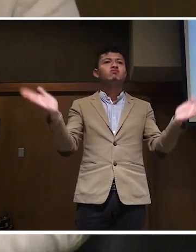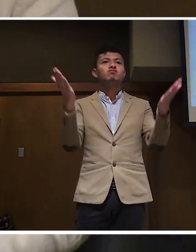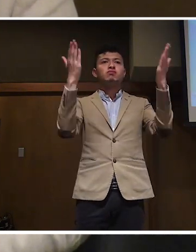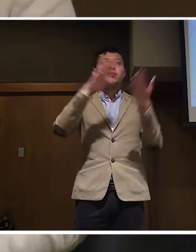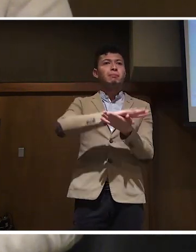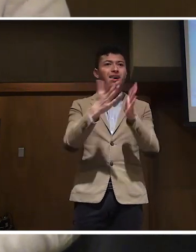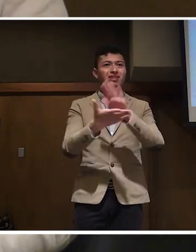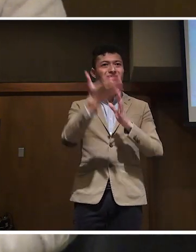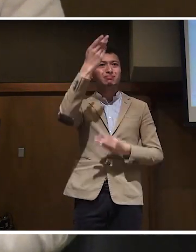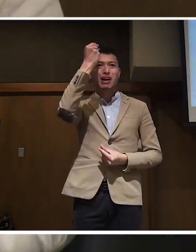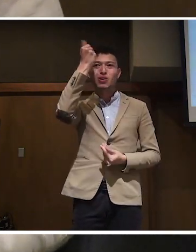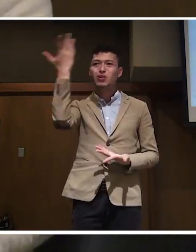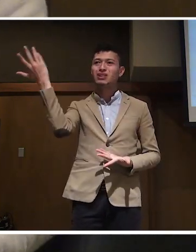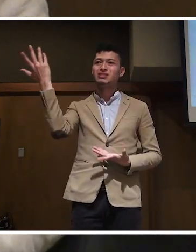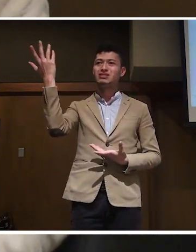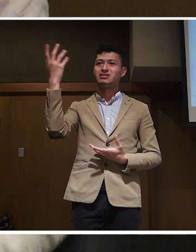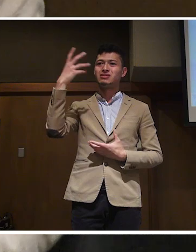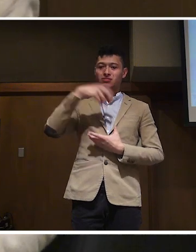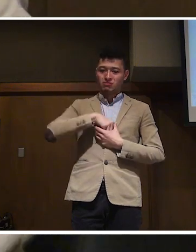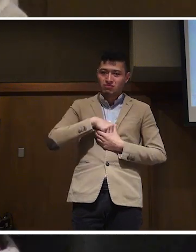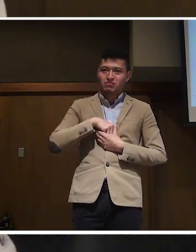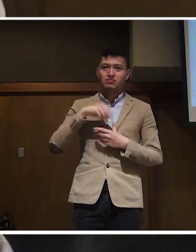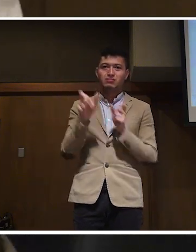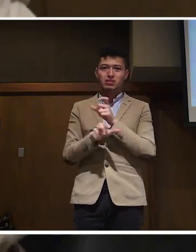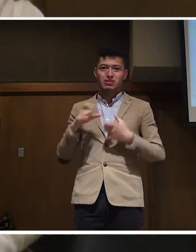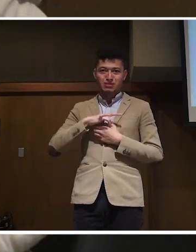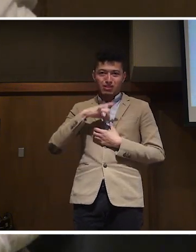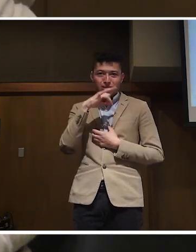valores espirituales en la mente del ser humano. Y luego